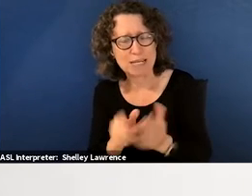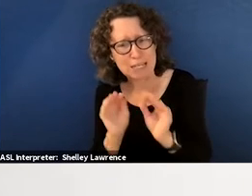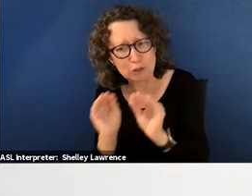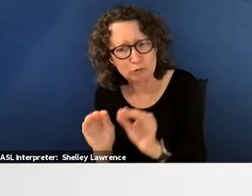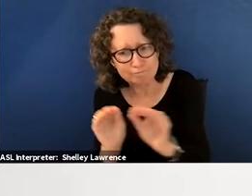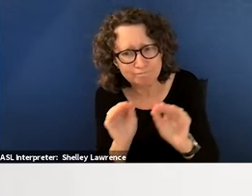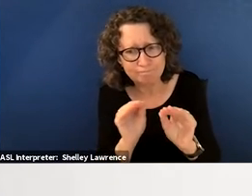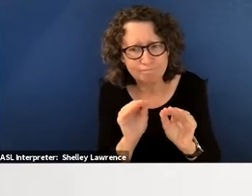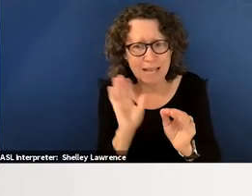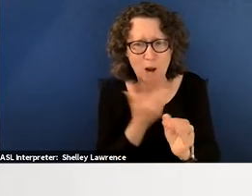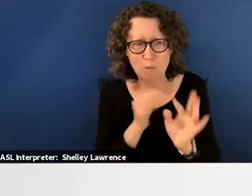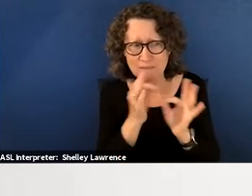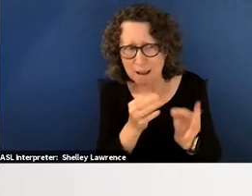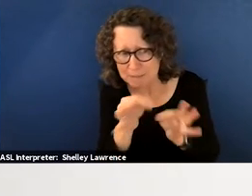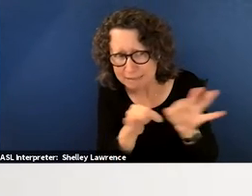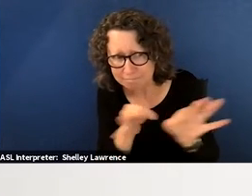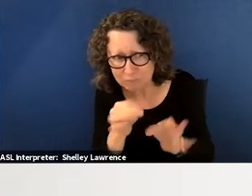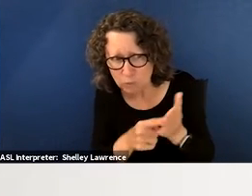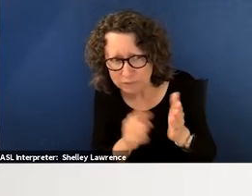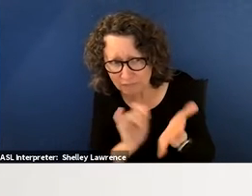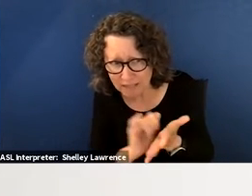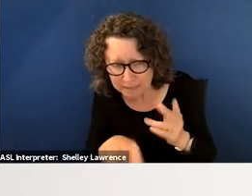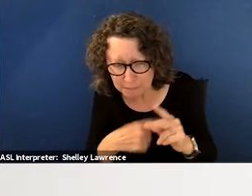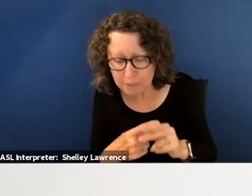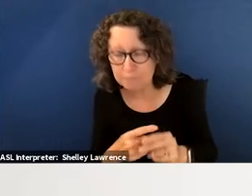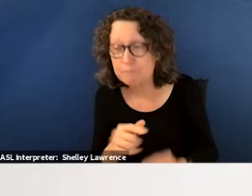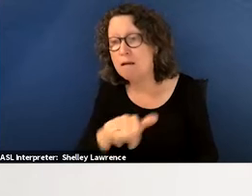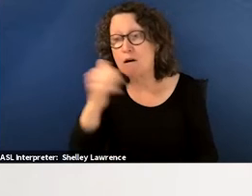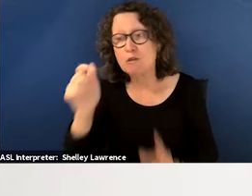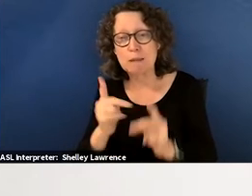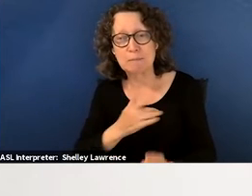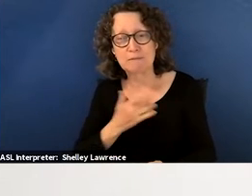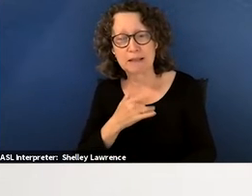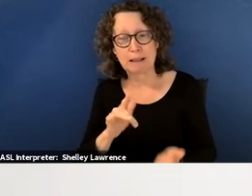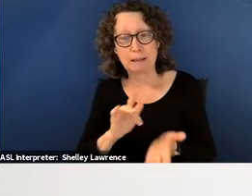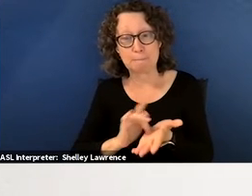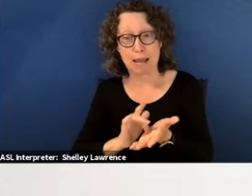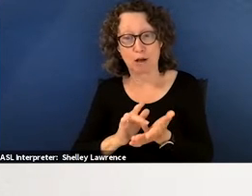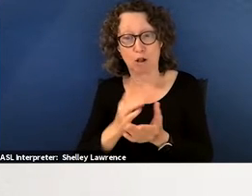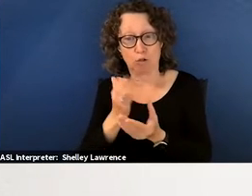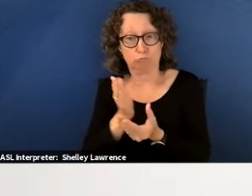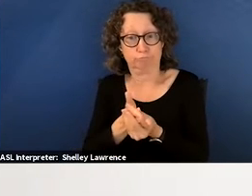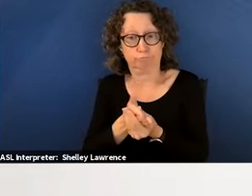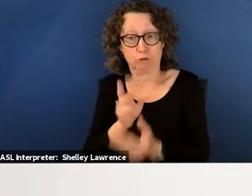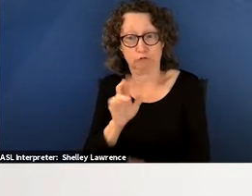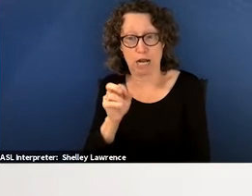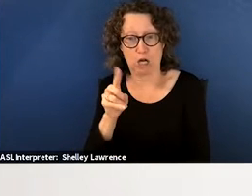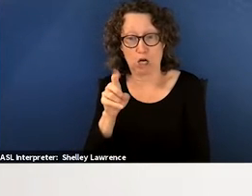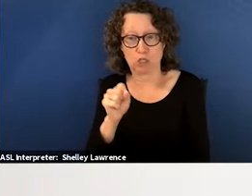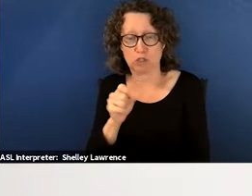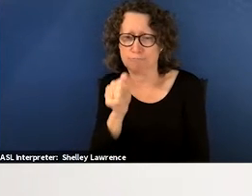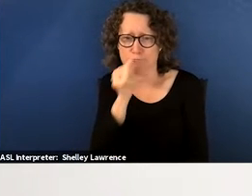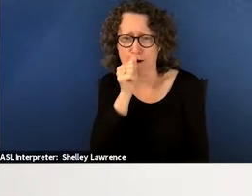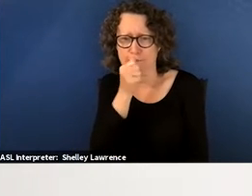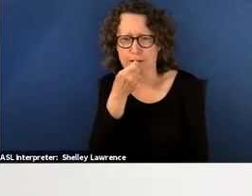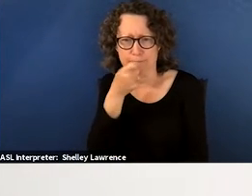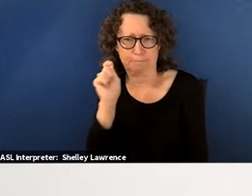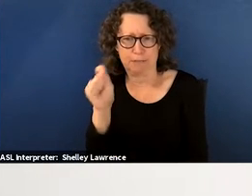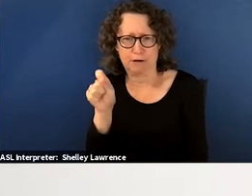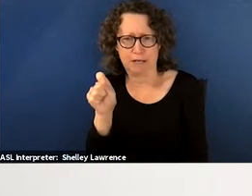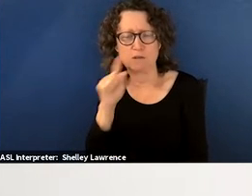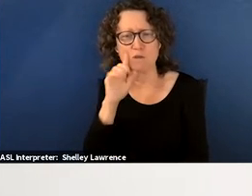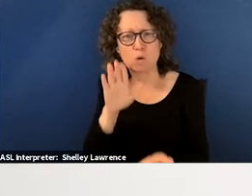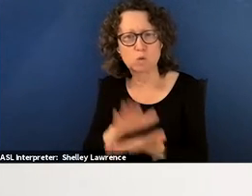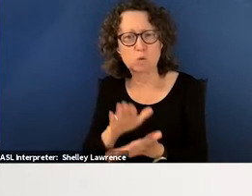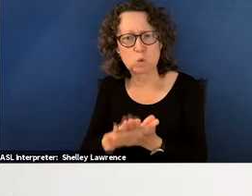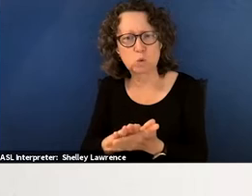Entonces, simplemente tenemos que informar a las familias un poco más sobre eso. Unas personas creen que los registros médicos deben de ser